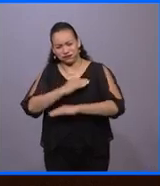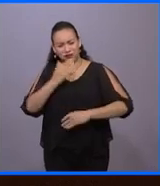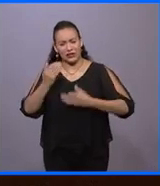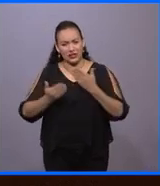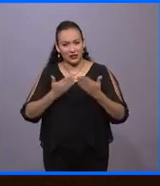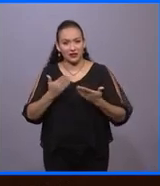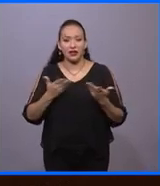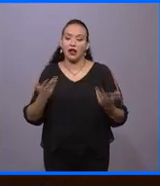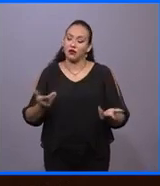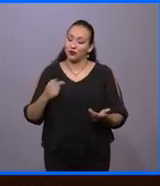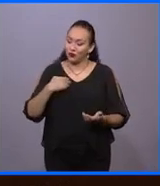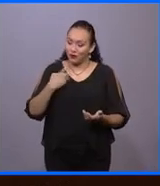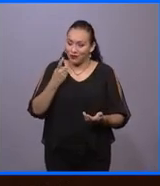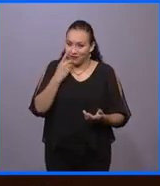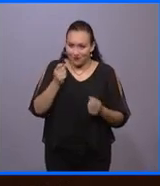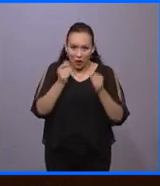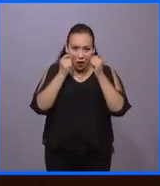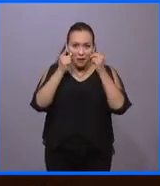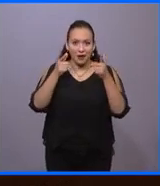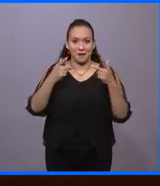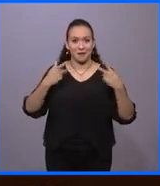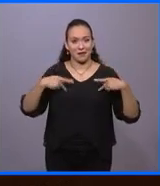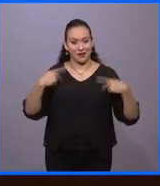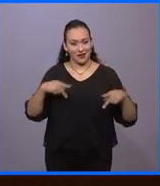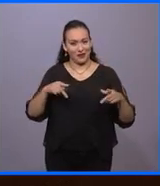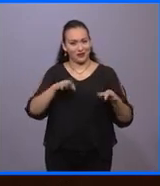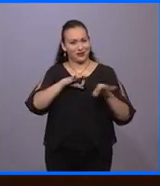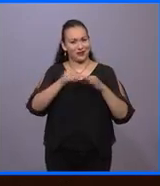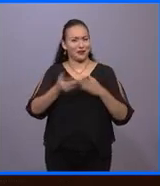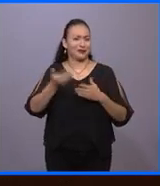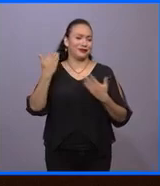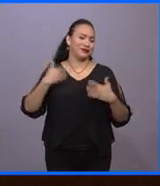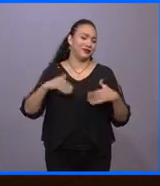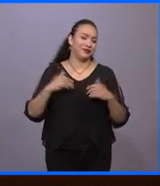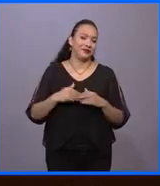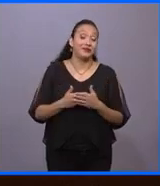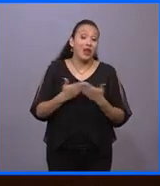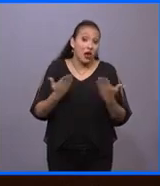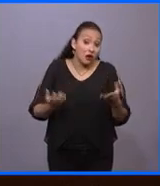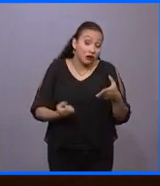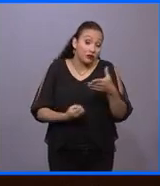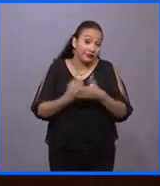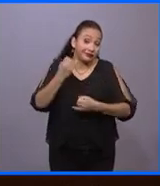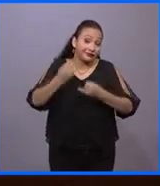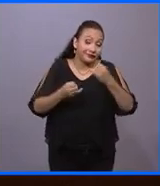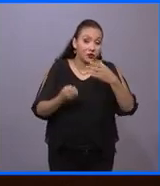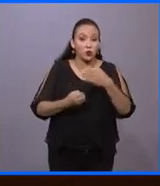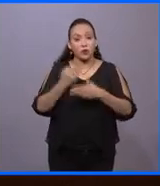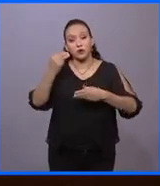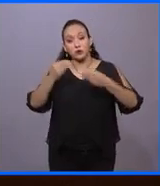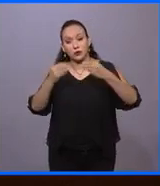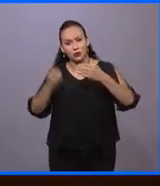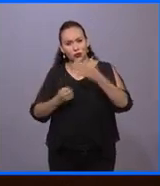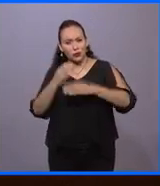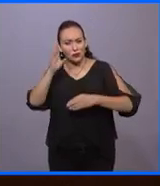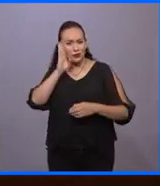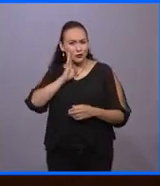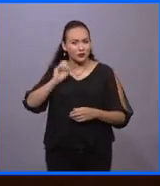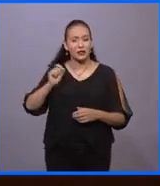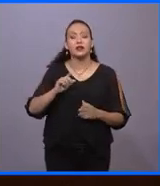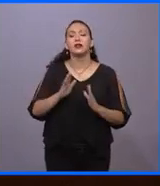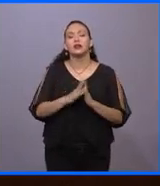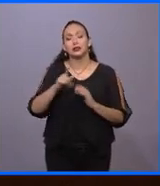la Suprema Corte, a las que tocará abrirse camino en este nuevo modelo de poder judicial, tengan